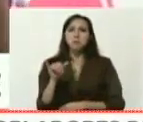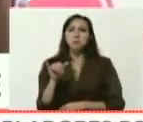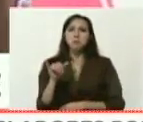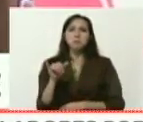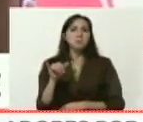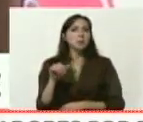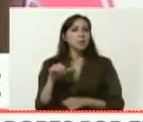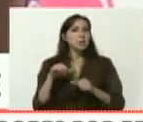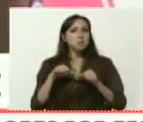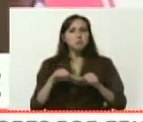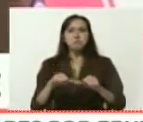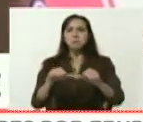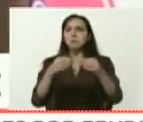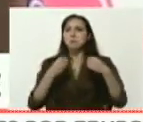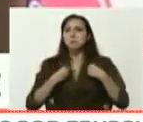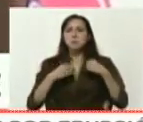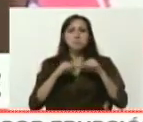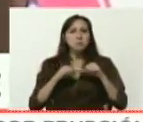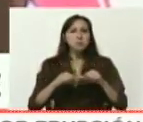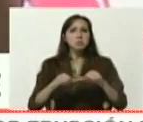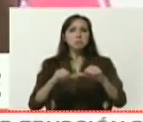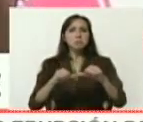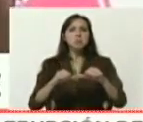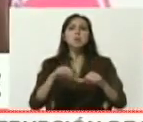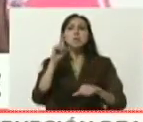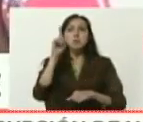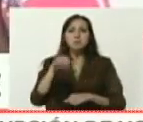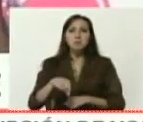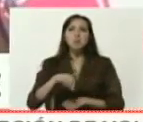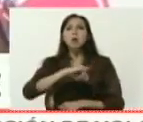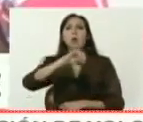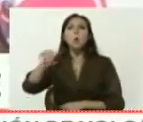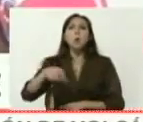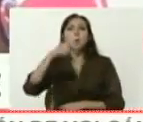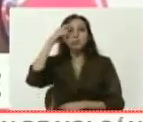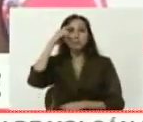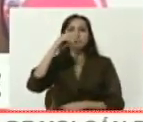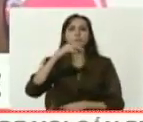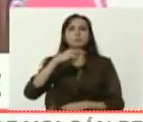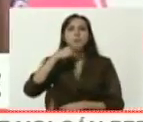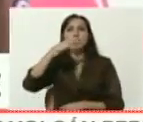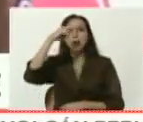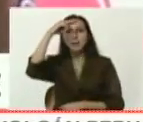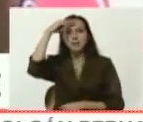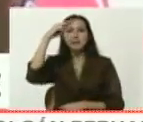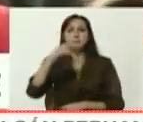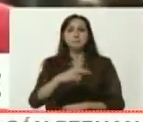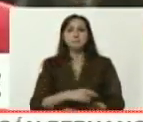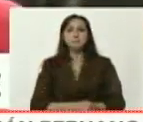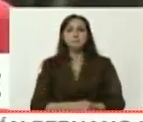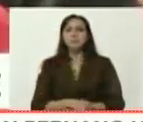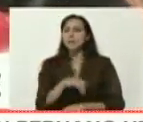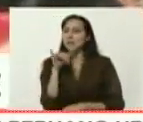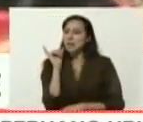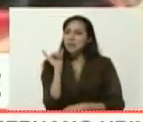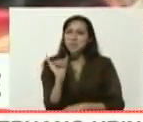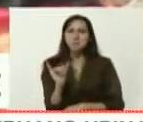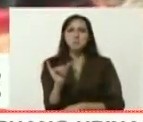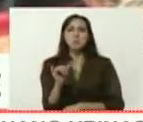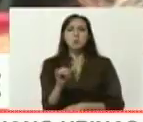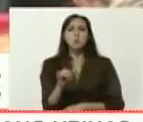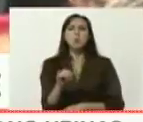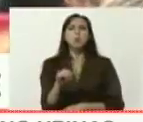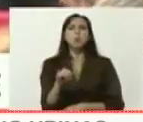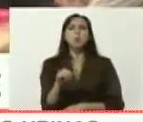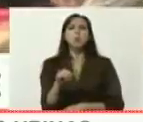infinita de nuestro Jorge Rodríguez. Así debemos gritar cuando les